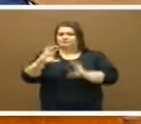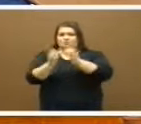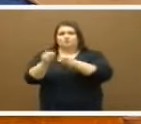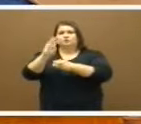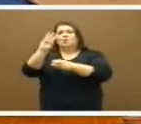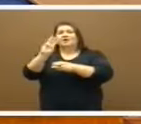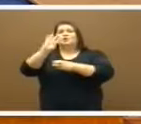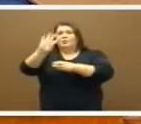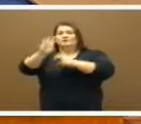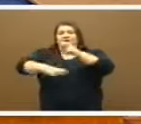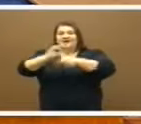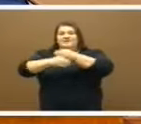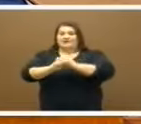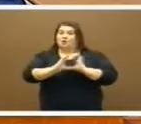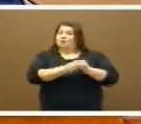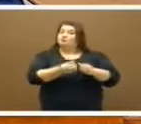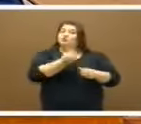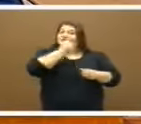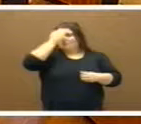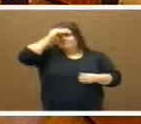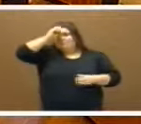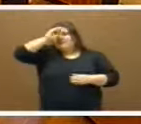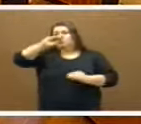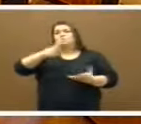enmiendas del Grupo Parlamentario Socialista.